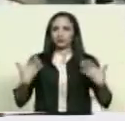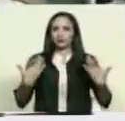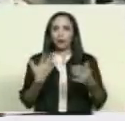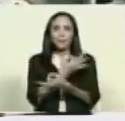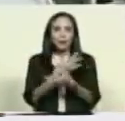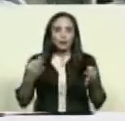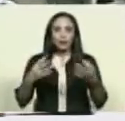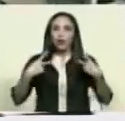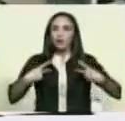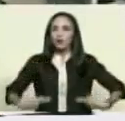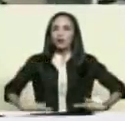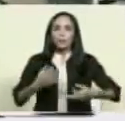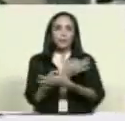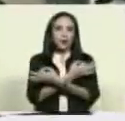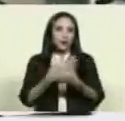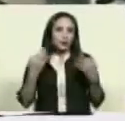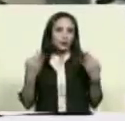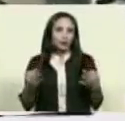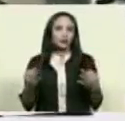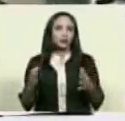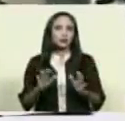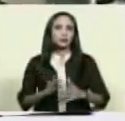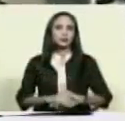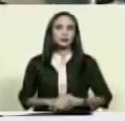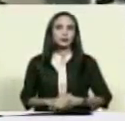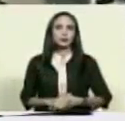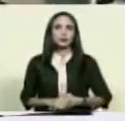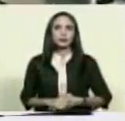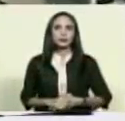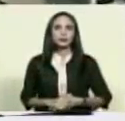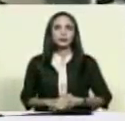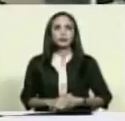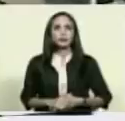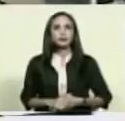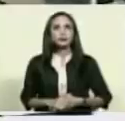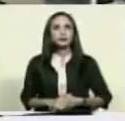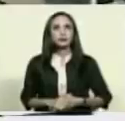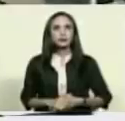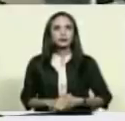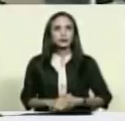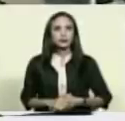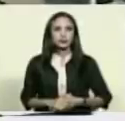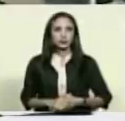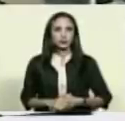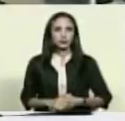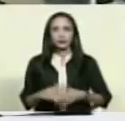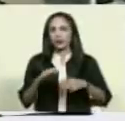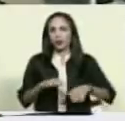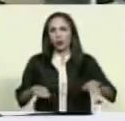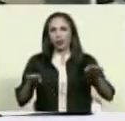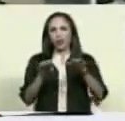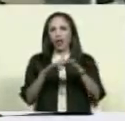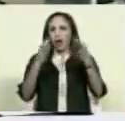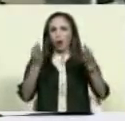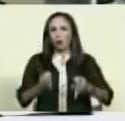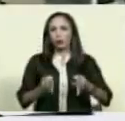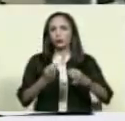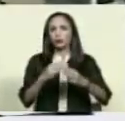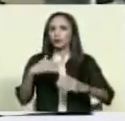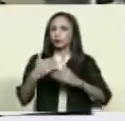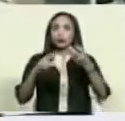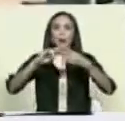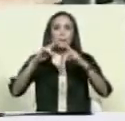brillante. Queremos una vida más feliz, más brillante, más bonita, mejor, más justa, más igualitaria, de mayor